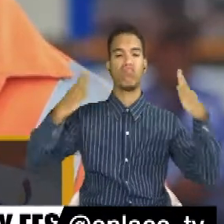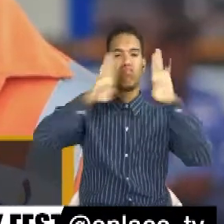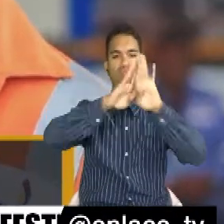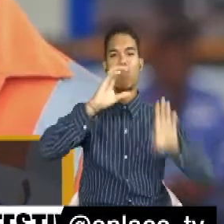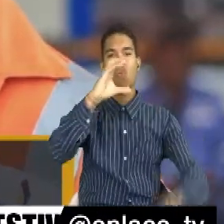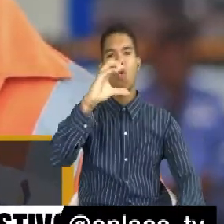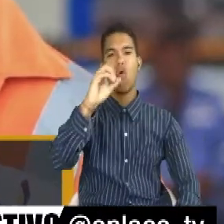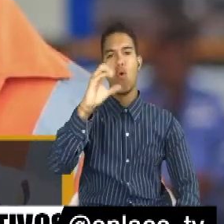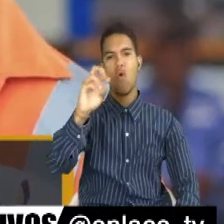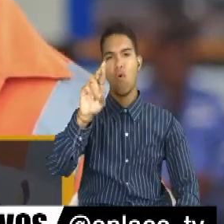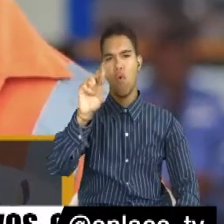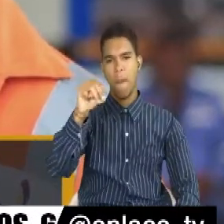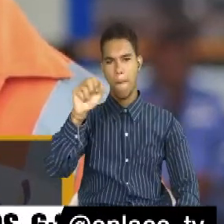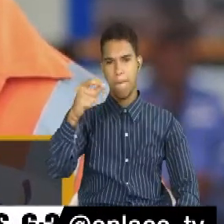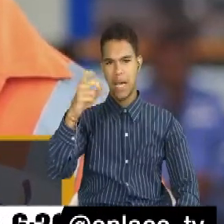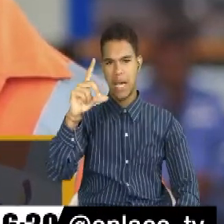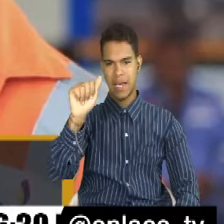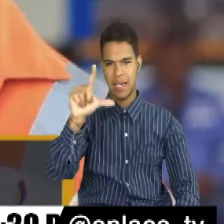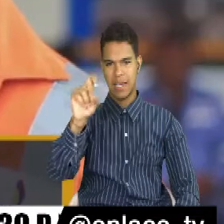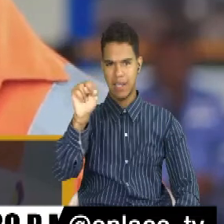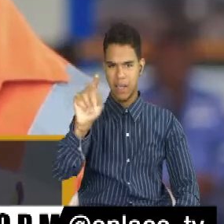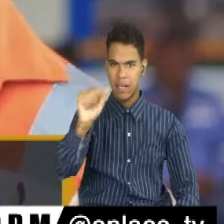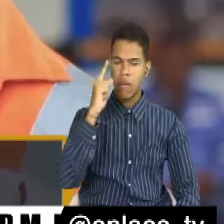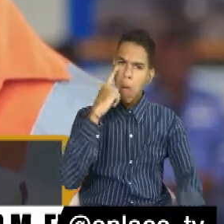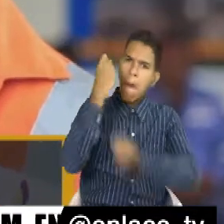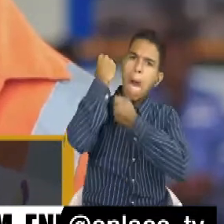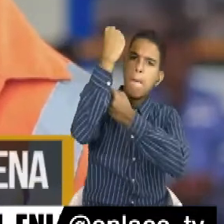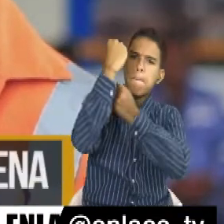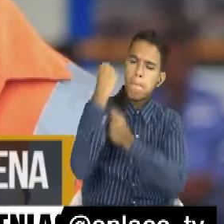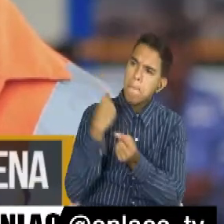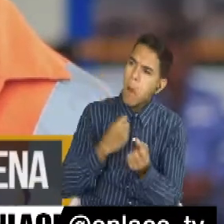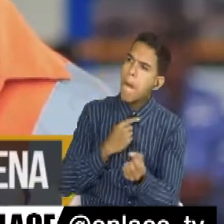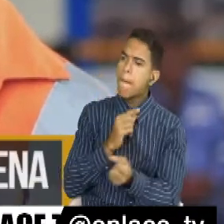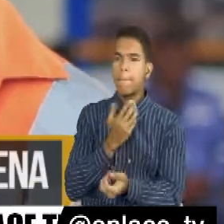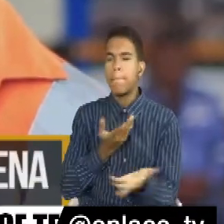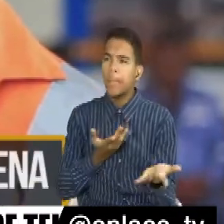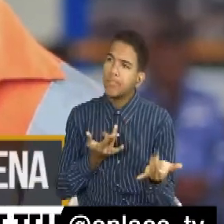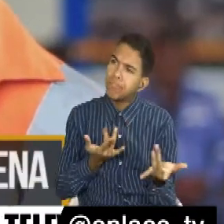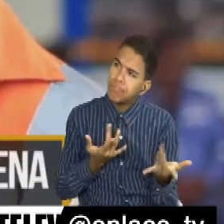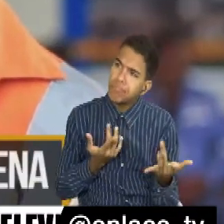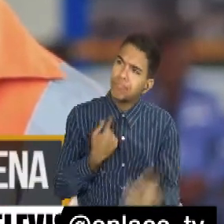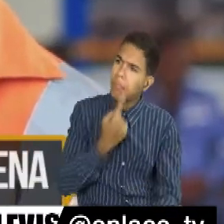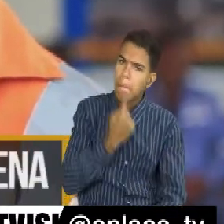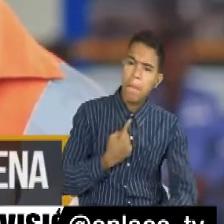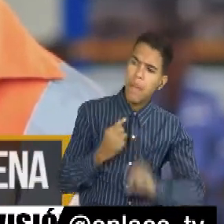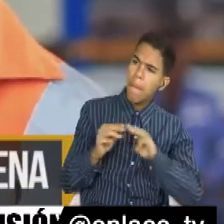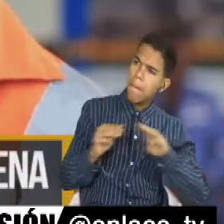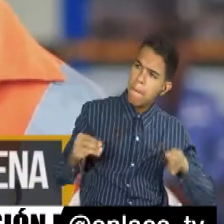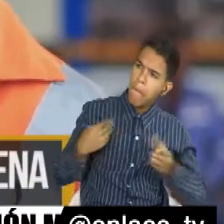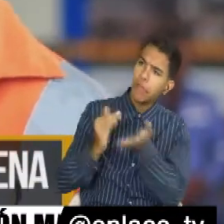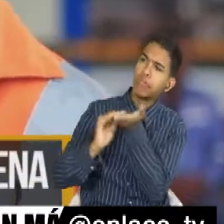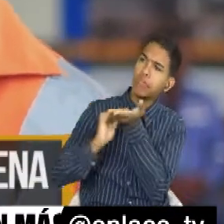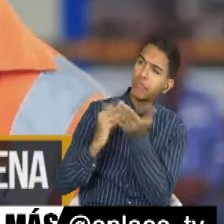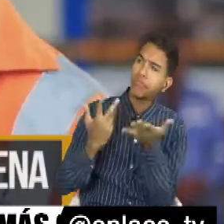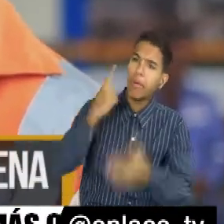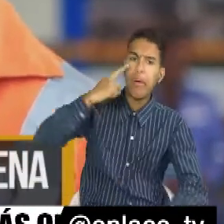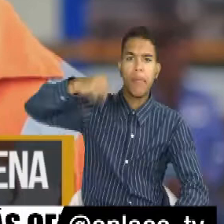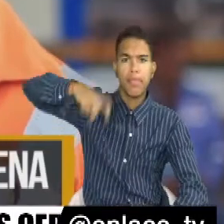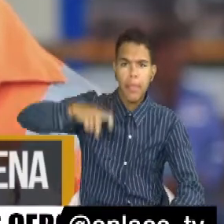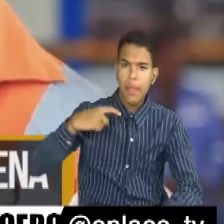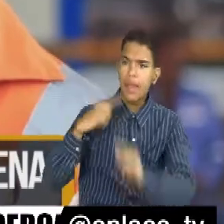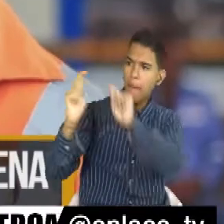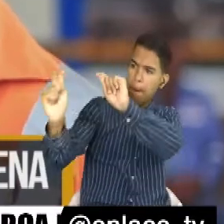8 días de protesta, 8 días aquí esperando una solución a nuestras necesidades, a nuestros pagos, y no se ha habido nada, no se ha resultado